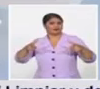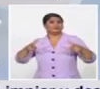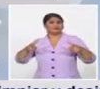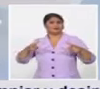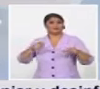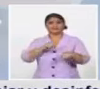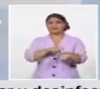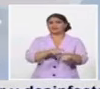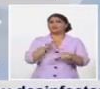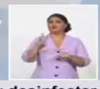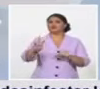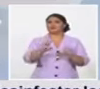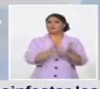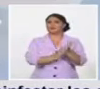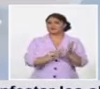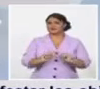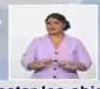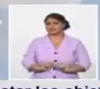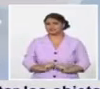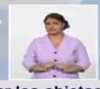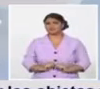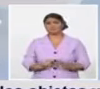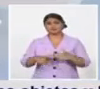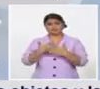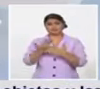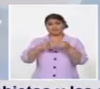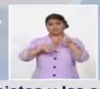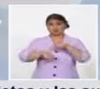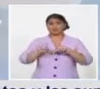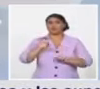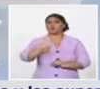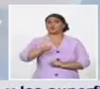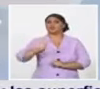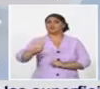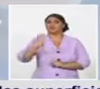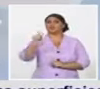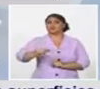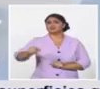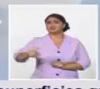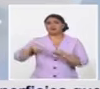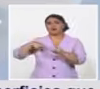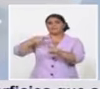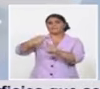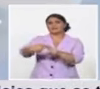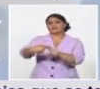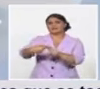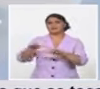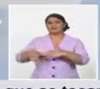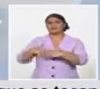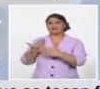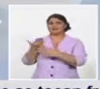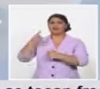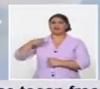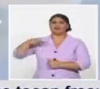meses. Estamos hablando incluso hoy de 44 más que los que habíamos tenido hasta el día de